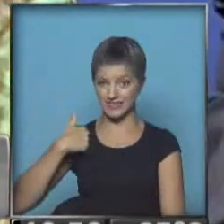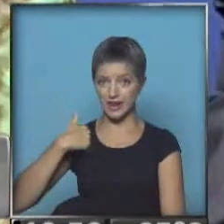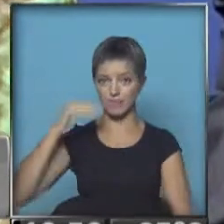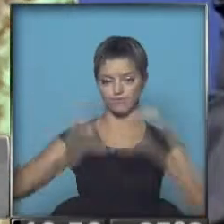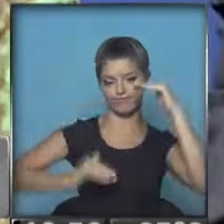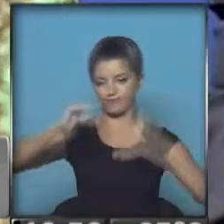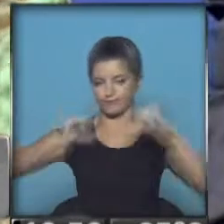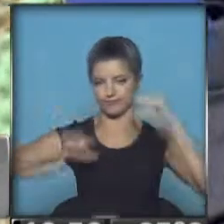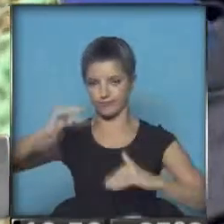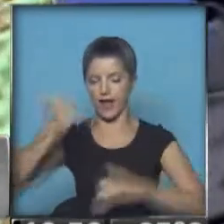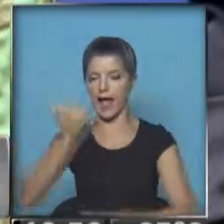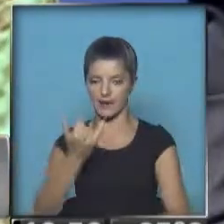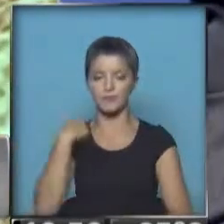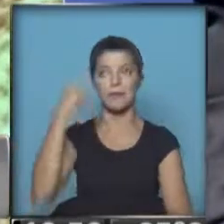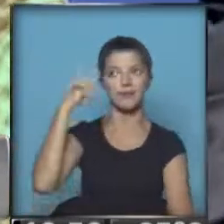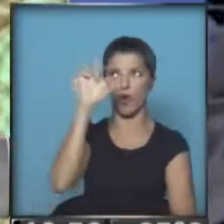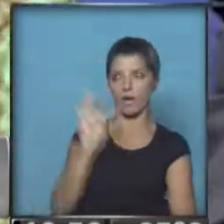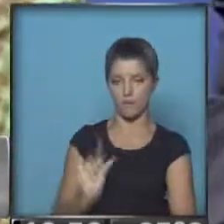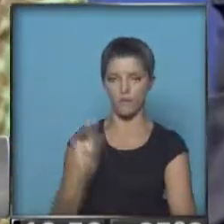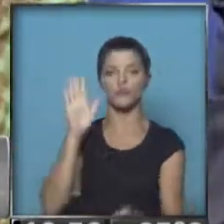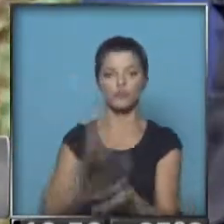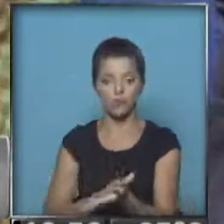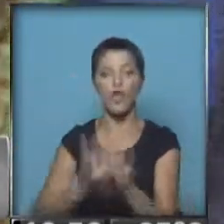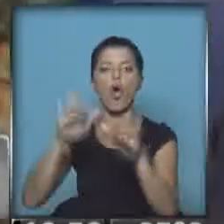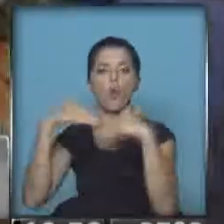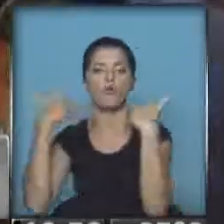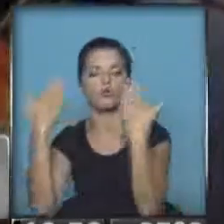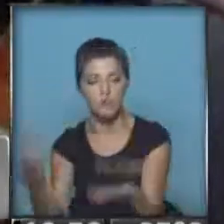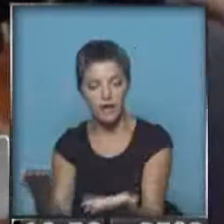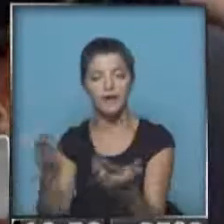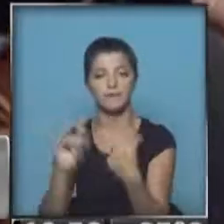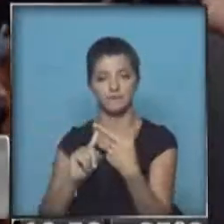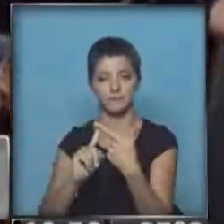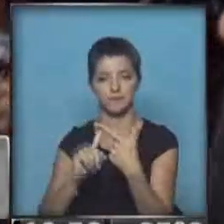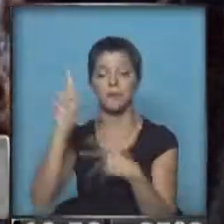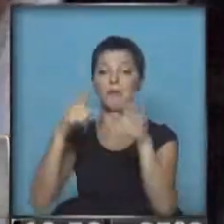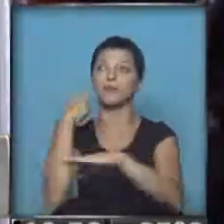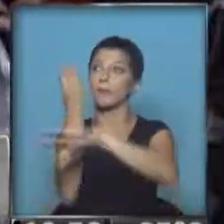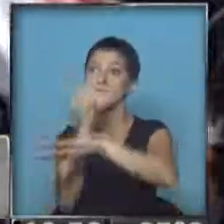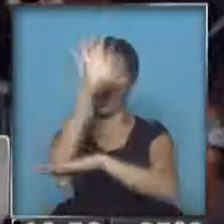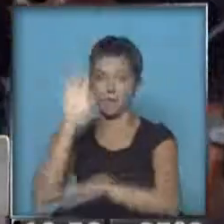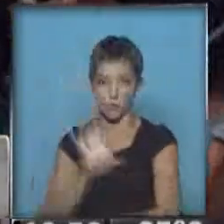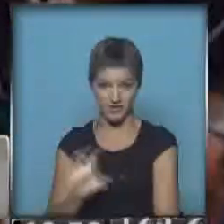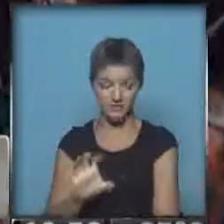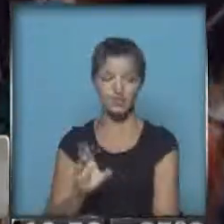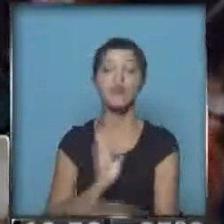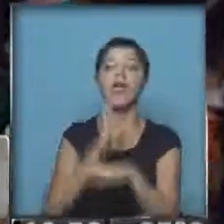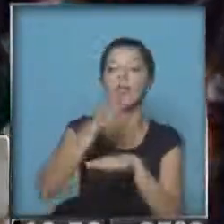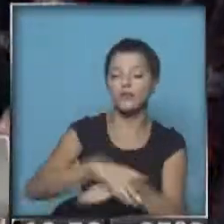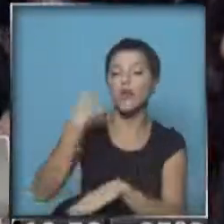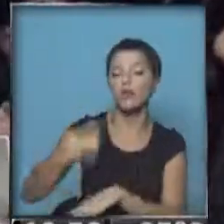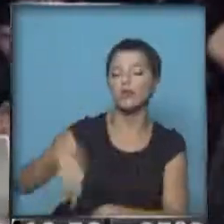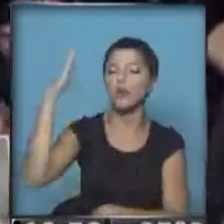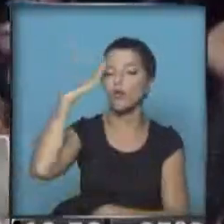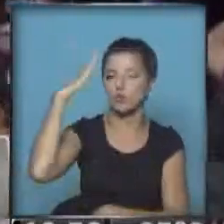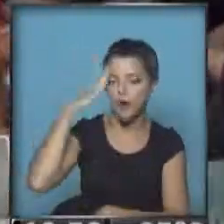desigual geográficamente en materia de oportunidades para sus habitantes, en acceso a los bienes culturales,